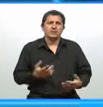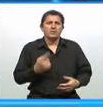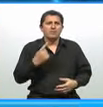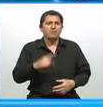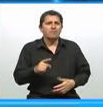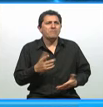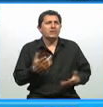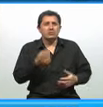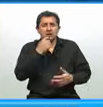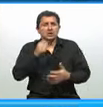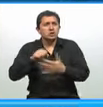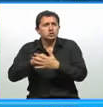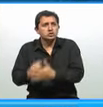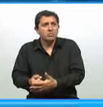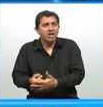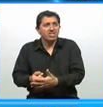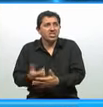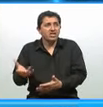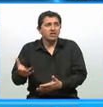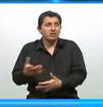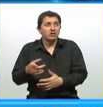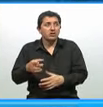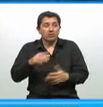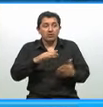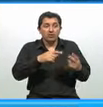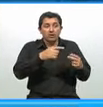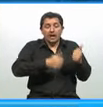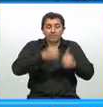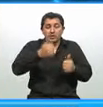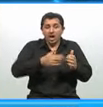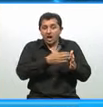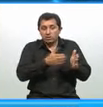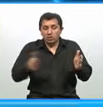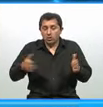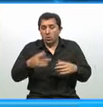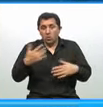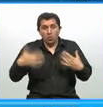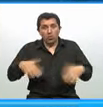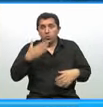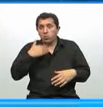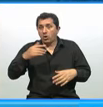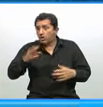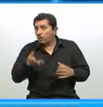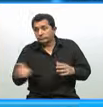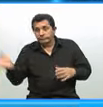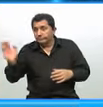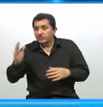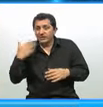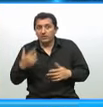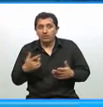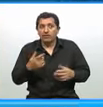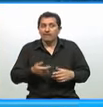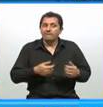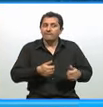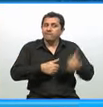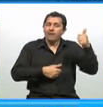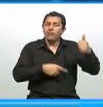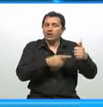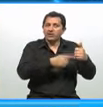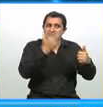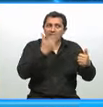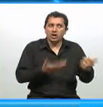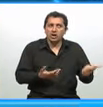si lo hubiesen suspendido, inevitablemente en esta pelea sobre el final del campeonato, era una baja sustancial para Boca, que podría haber favorecido quizás el